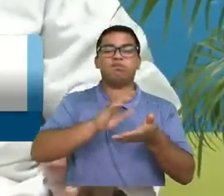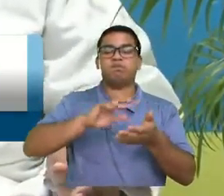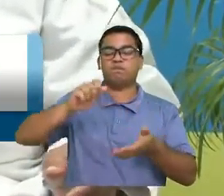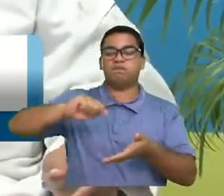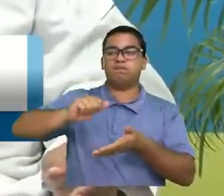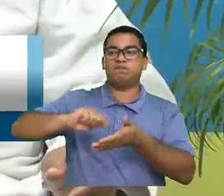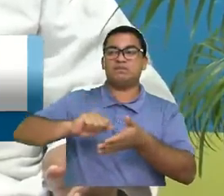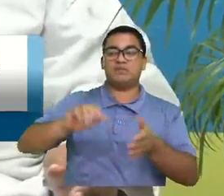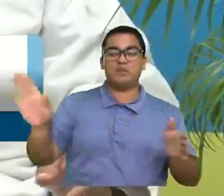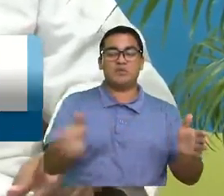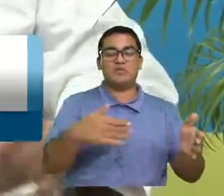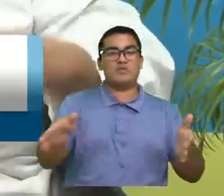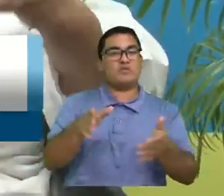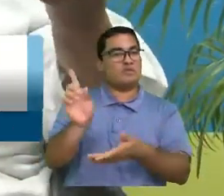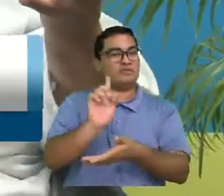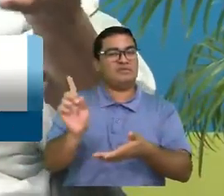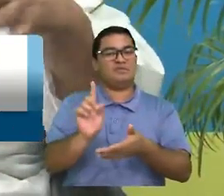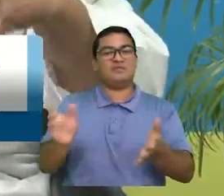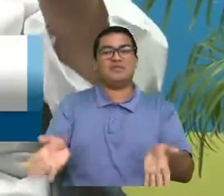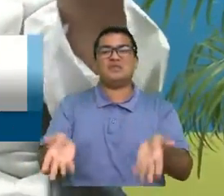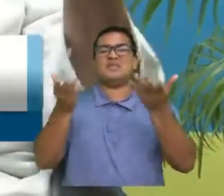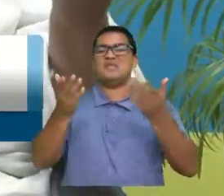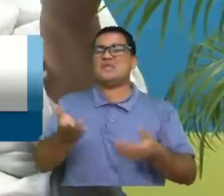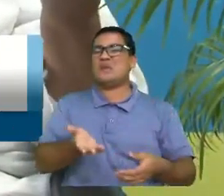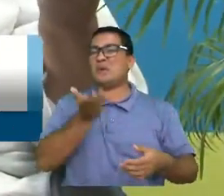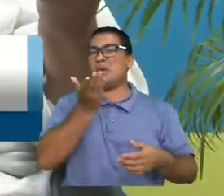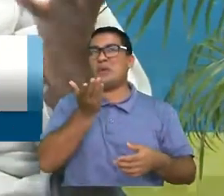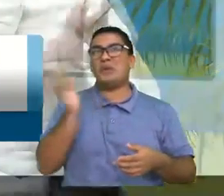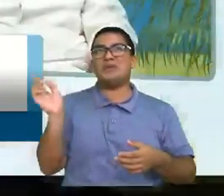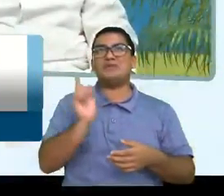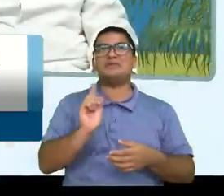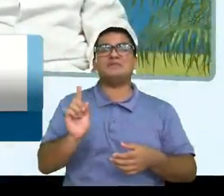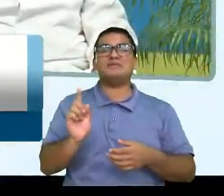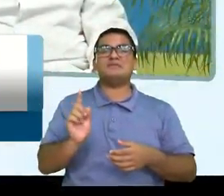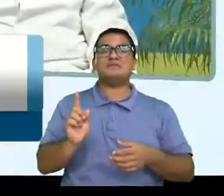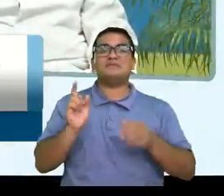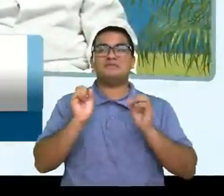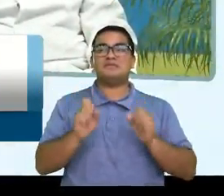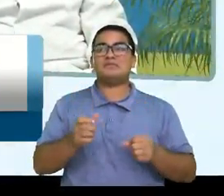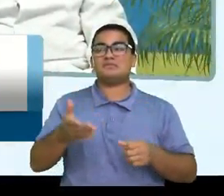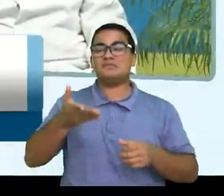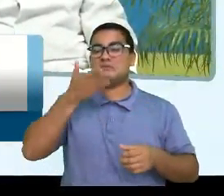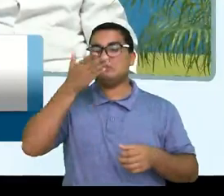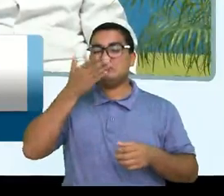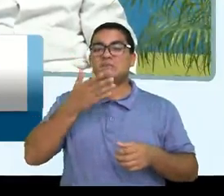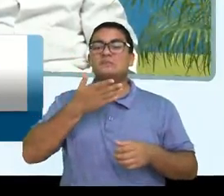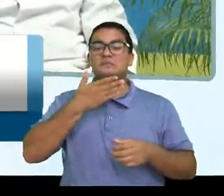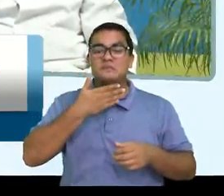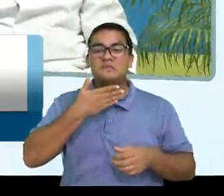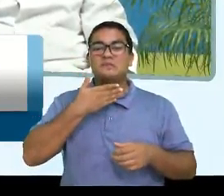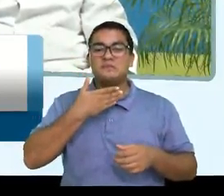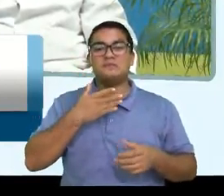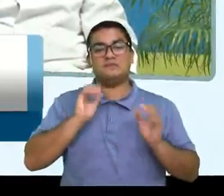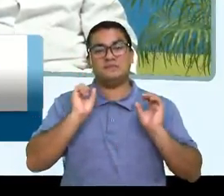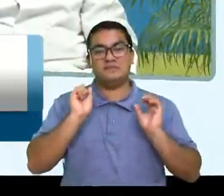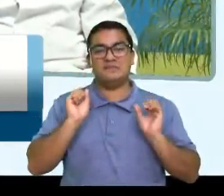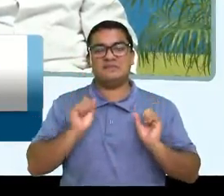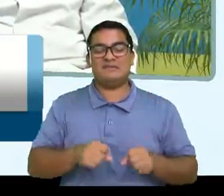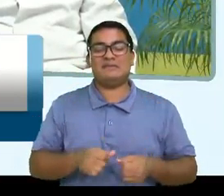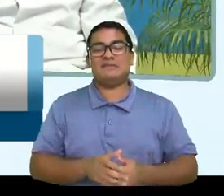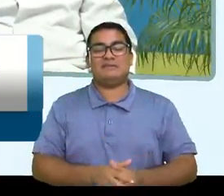sacudir, porque el hecho de sacudir levanta partículas de polvo que a eso después a cada rato me van a estar dando